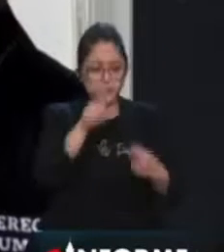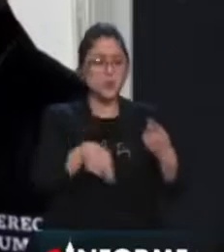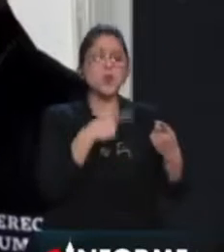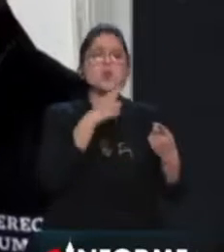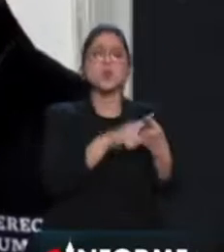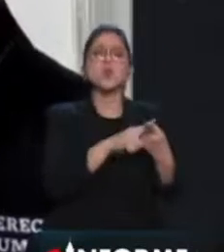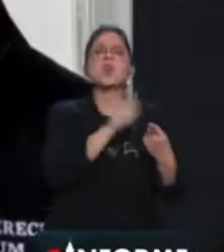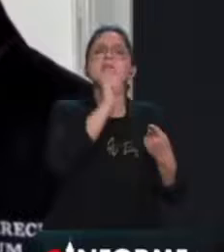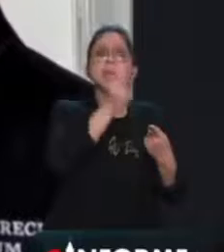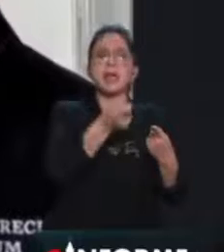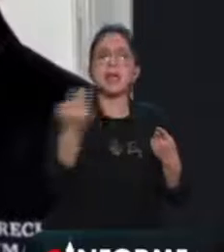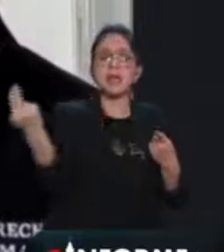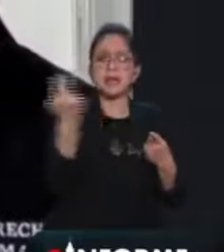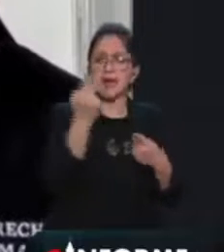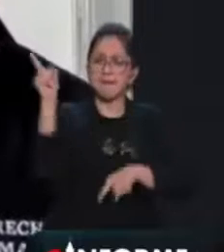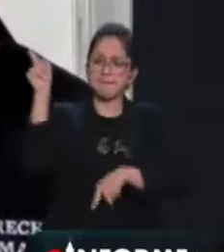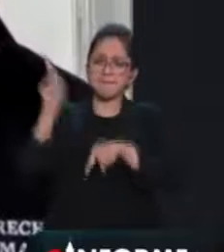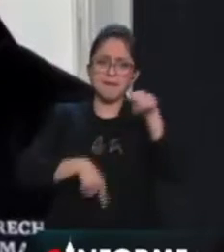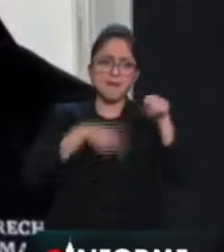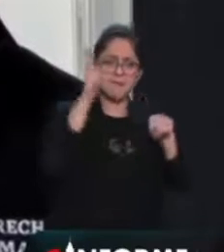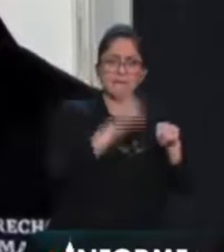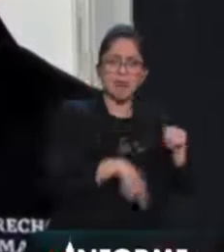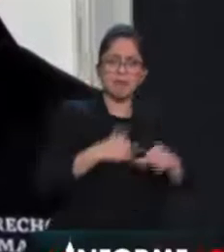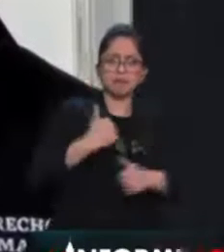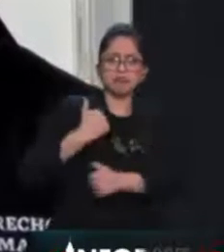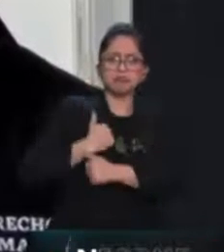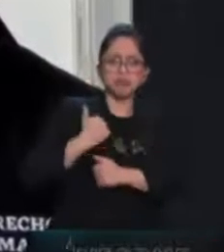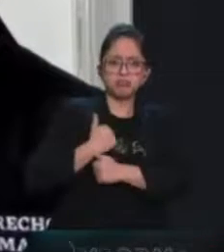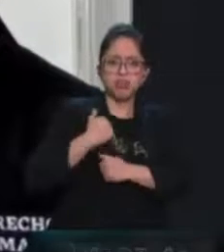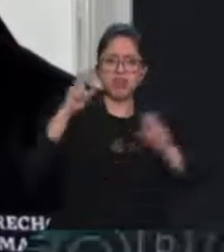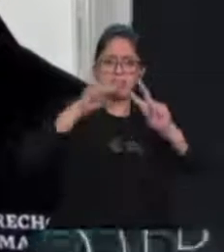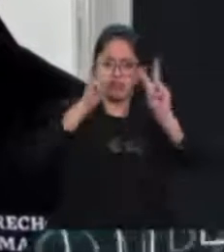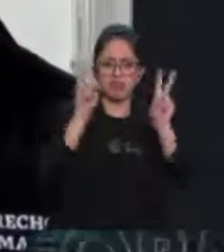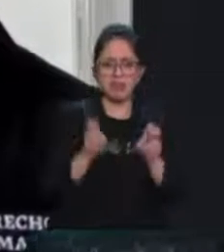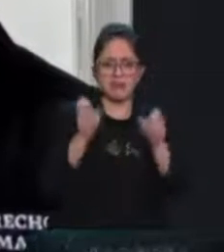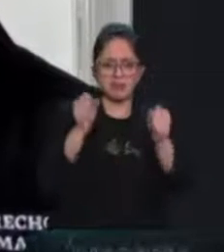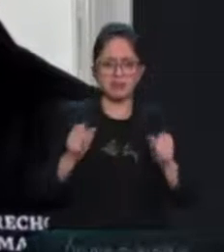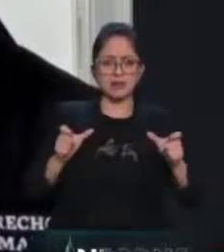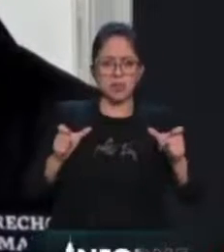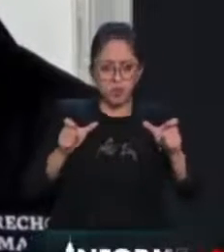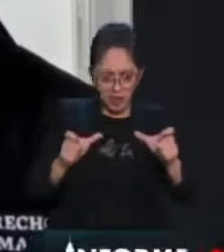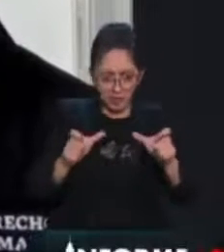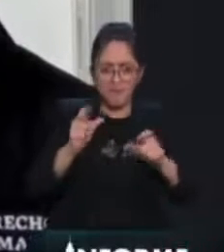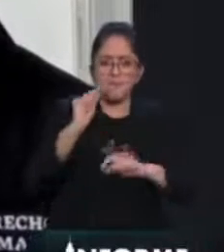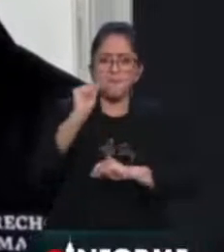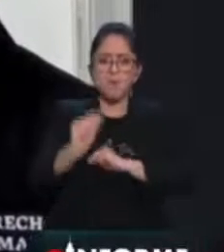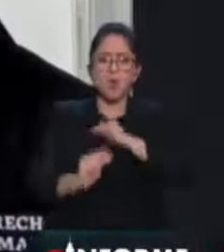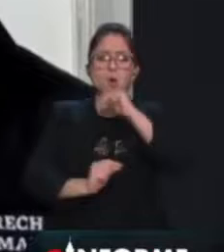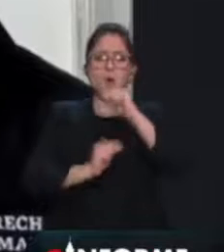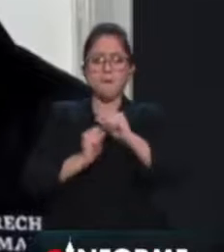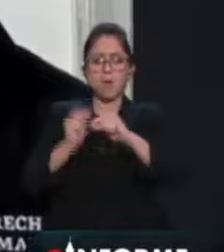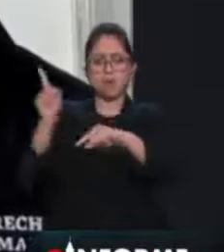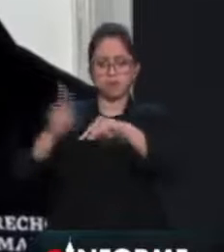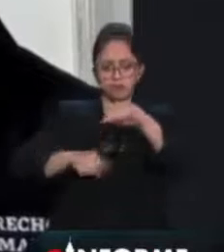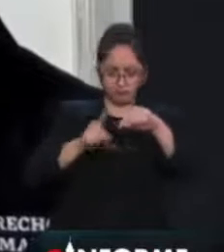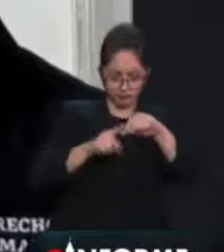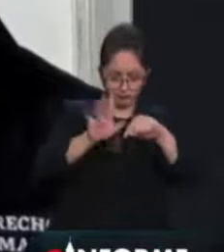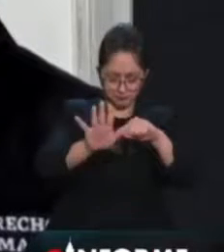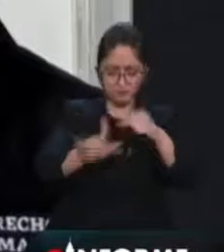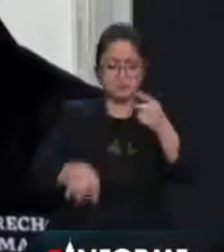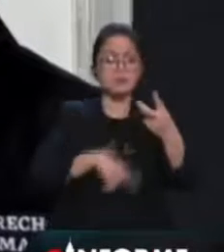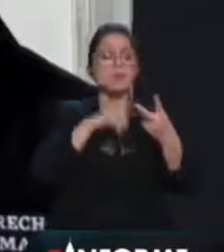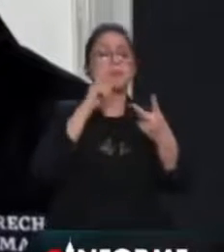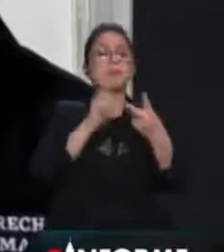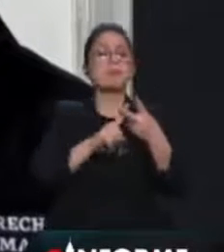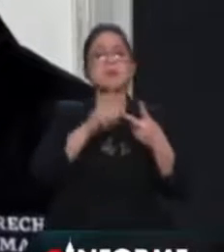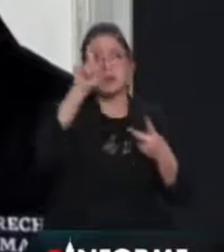retiro de fuerzas del ejército en materia de seguridad, pero esto de manera paulatina. Otra tiene que ver con